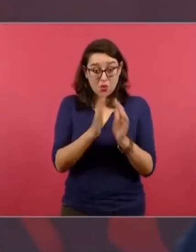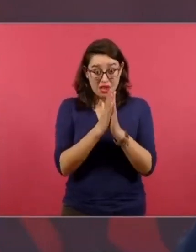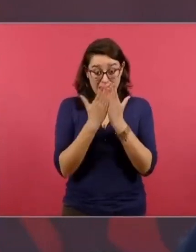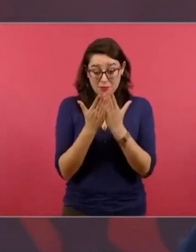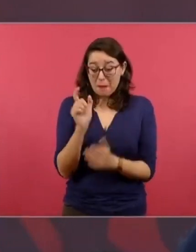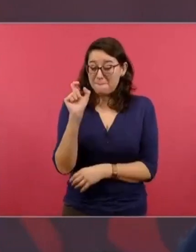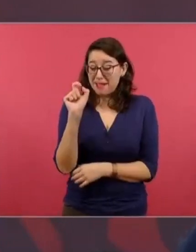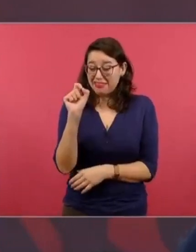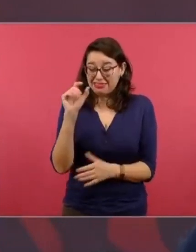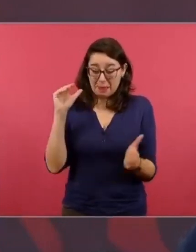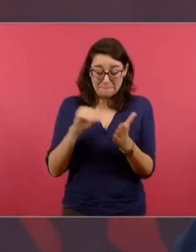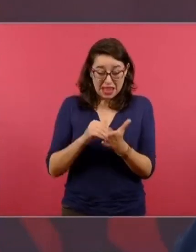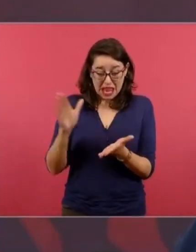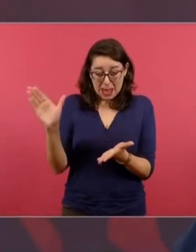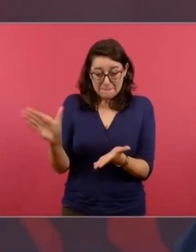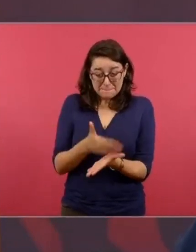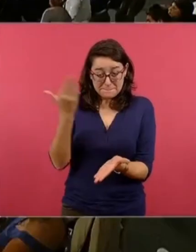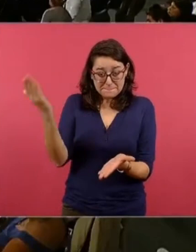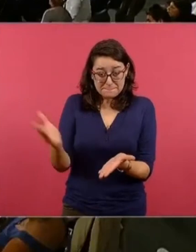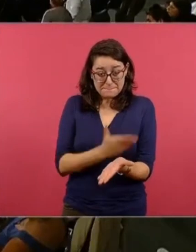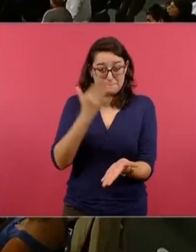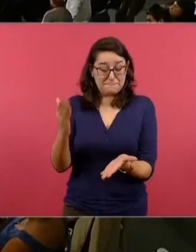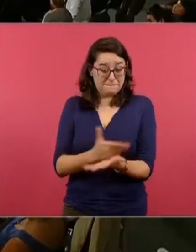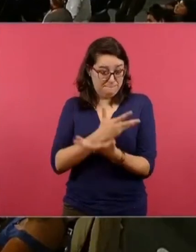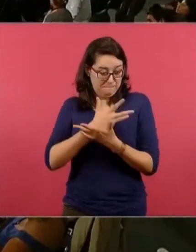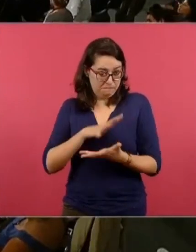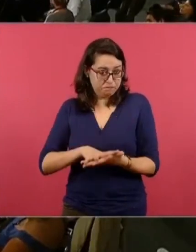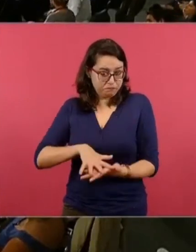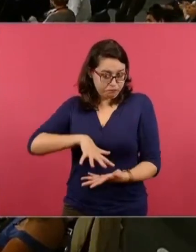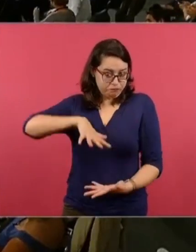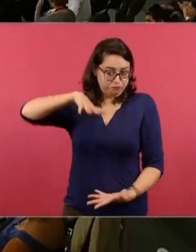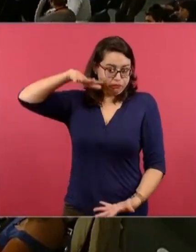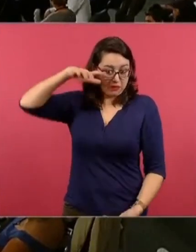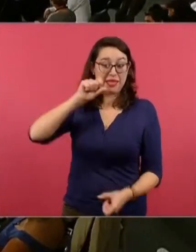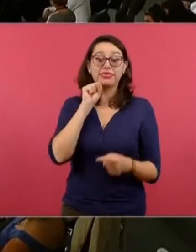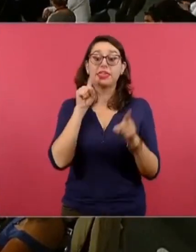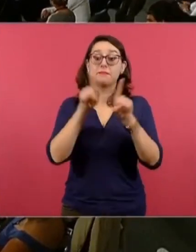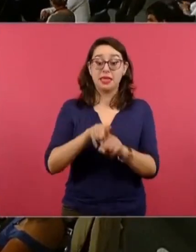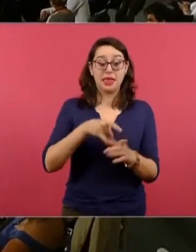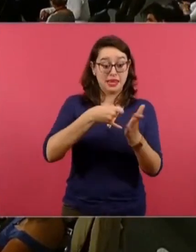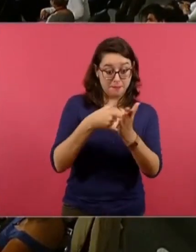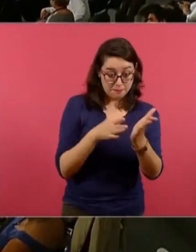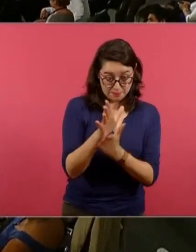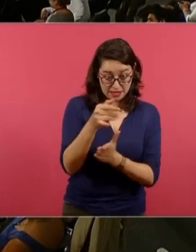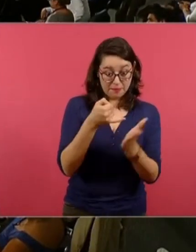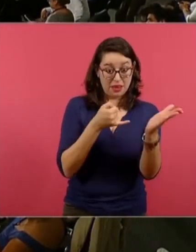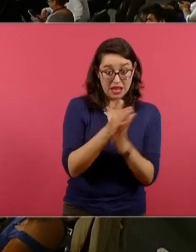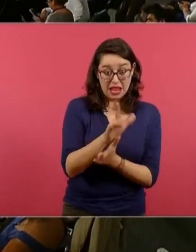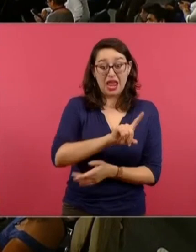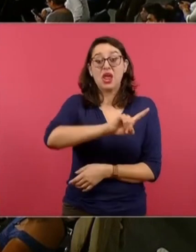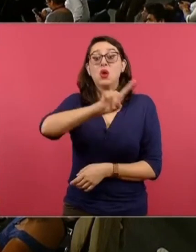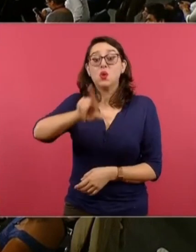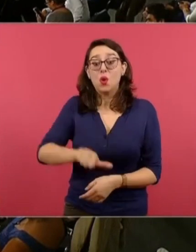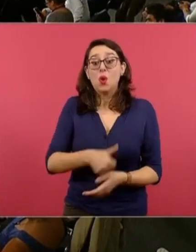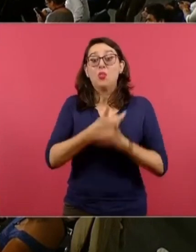páginas, no solamente por la cantidad, sino también en la cuestión de la impresión y de la distribución, porque tienen que